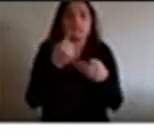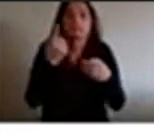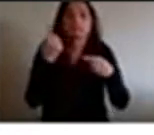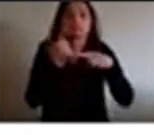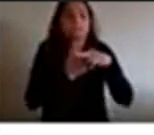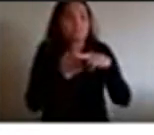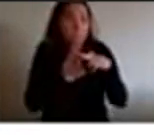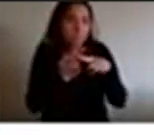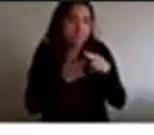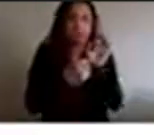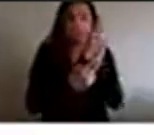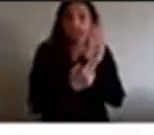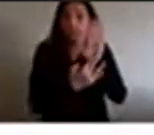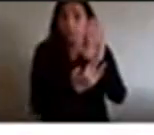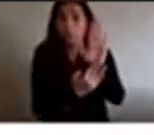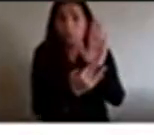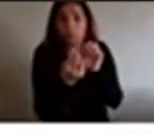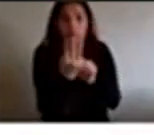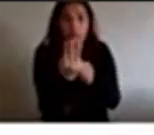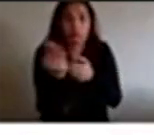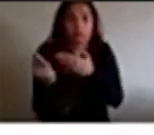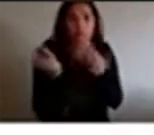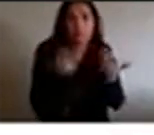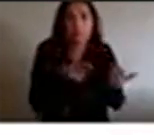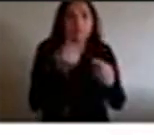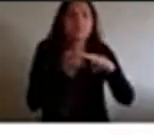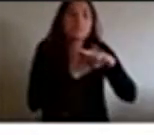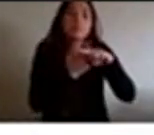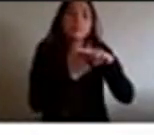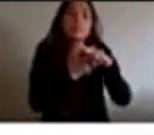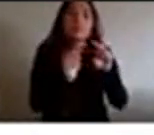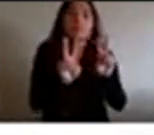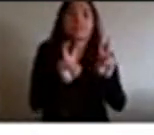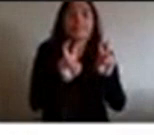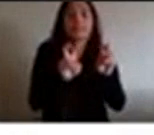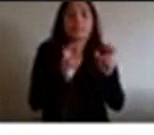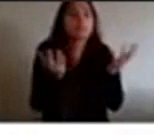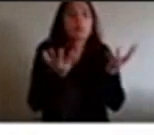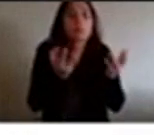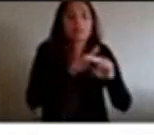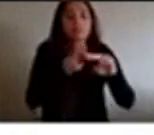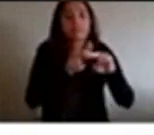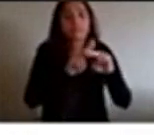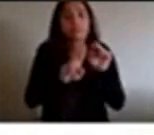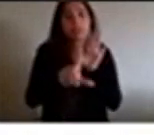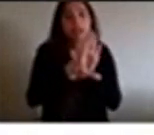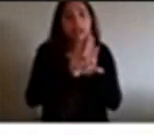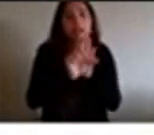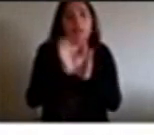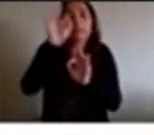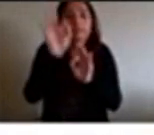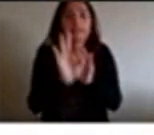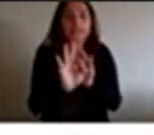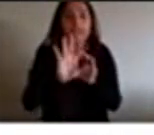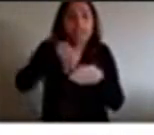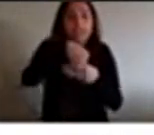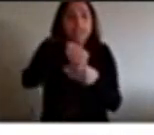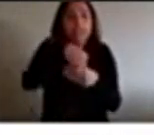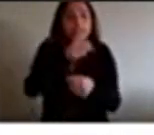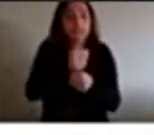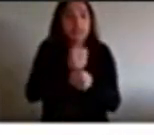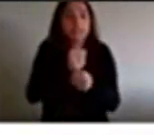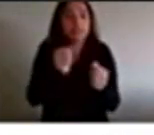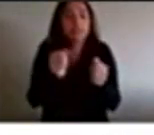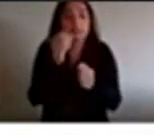expositiva con tres invitados que nos hablarán sobre la implementación y el impacto de la ley de cuotas o de inclusión laboral de personas